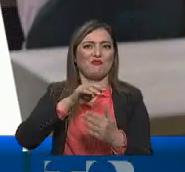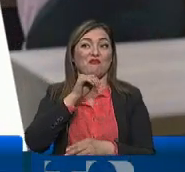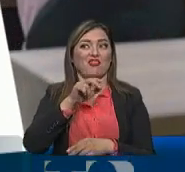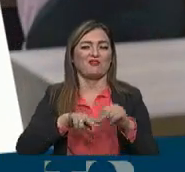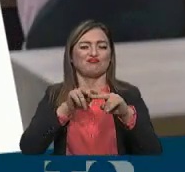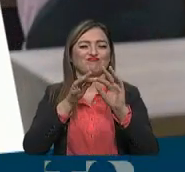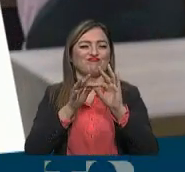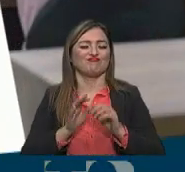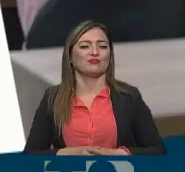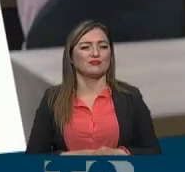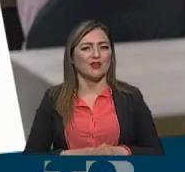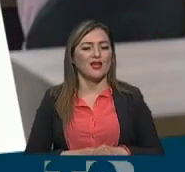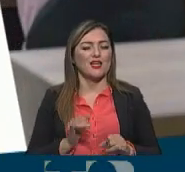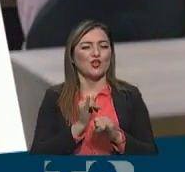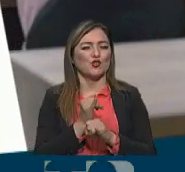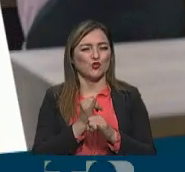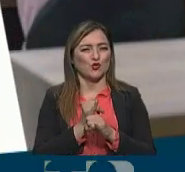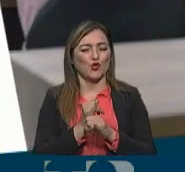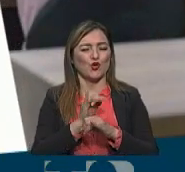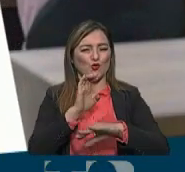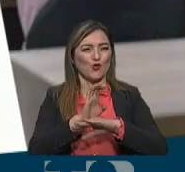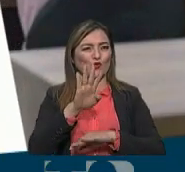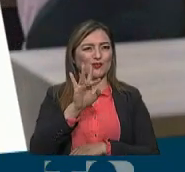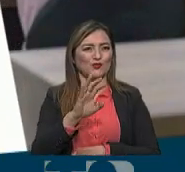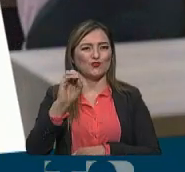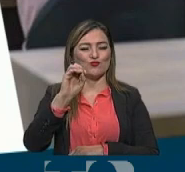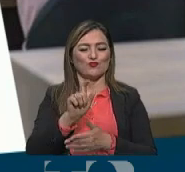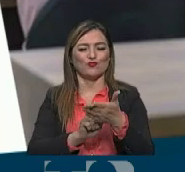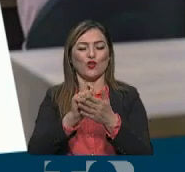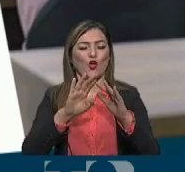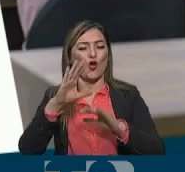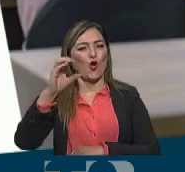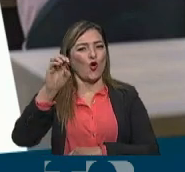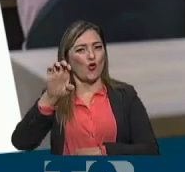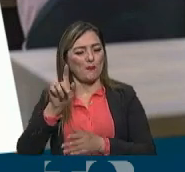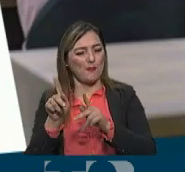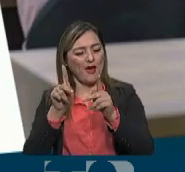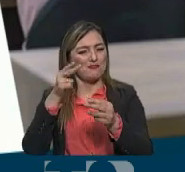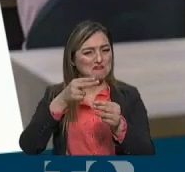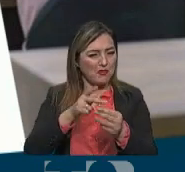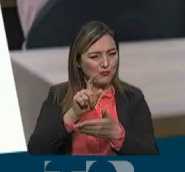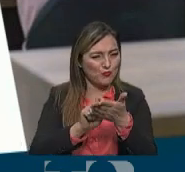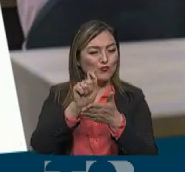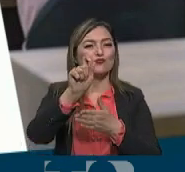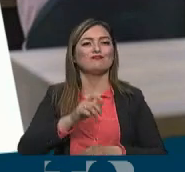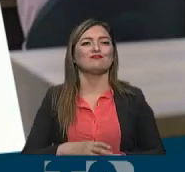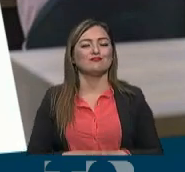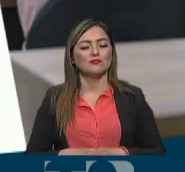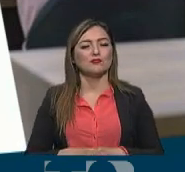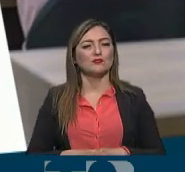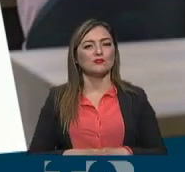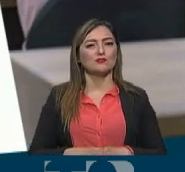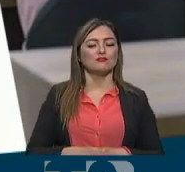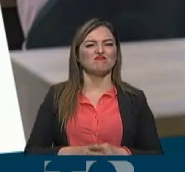fecha, el 41% de los institutos y universidades del país tiene aprobado por el COE Nacional su plan de retorno. Sin embargo, dadas las